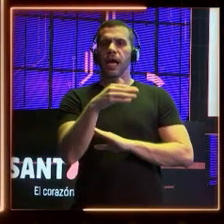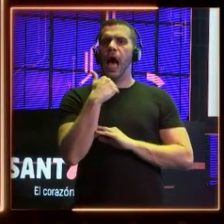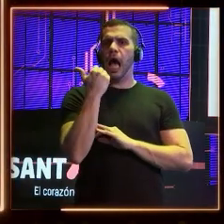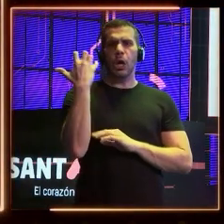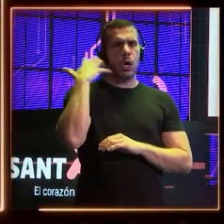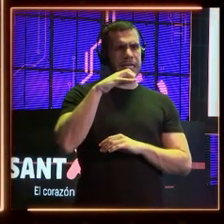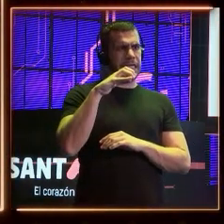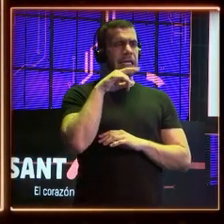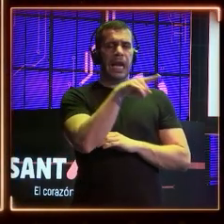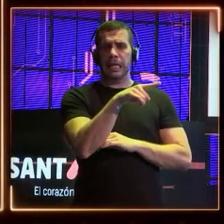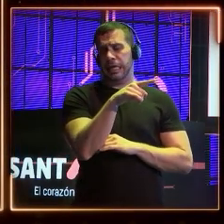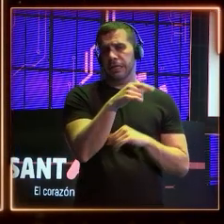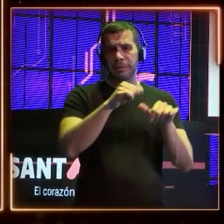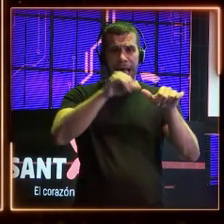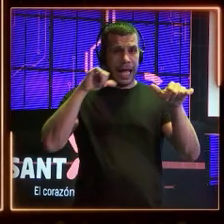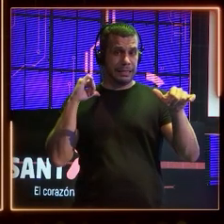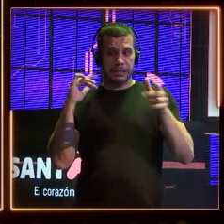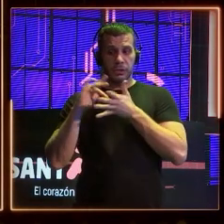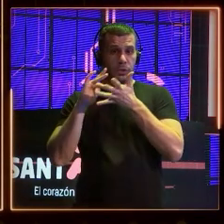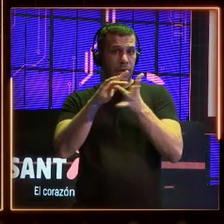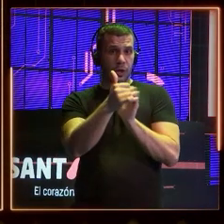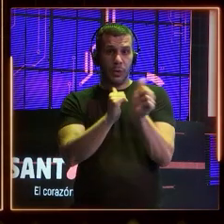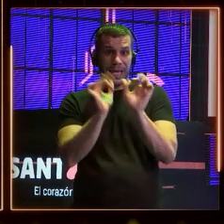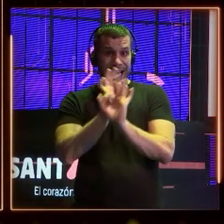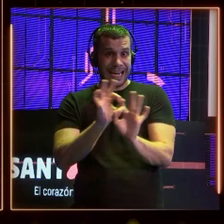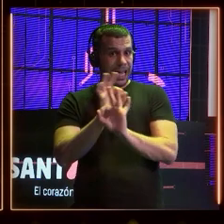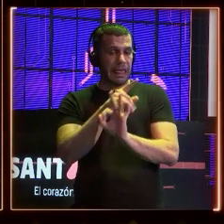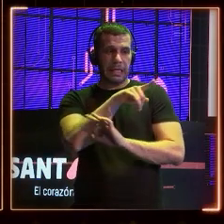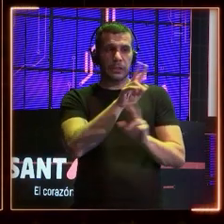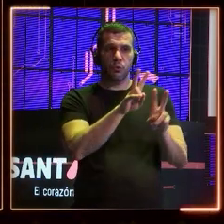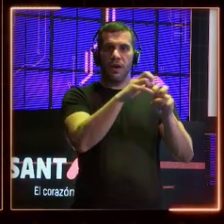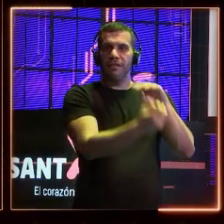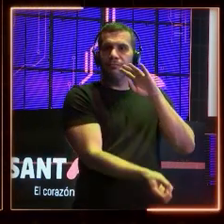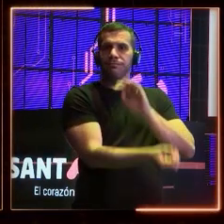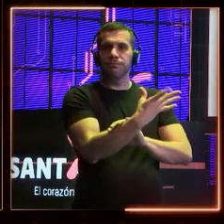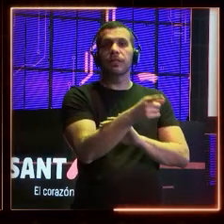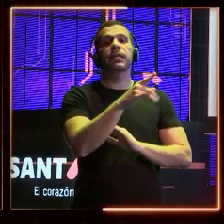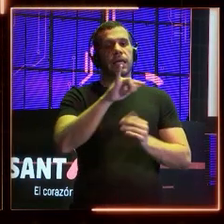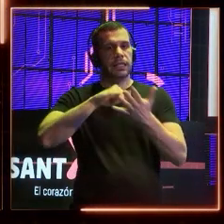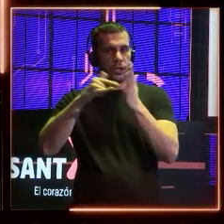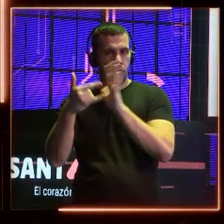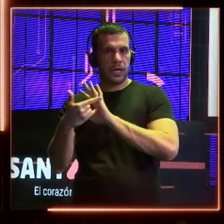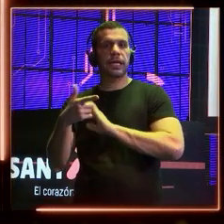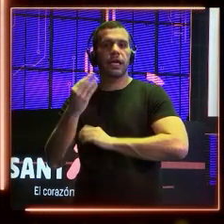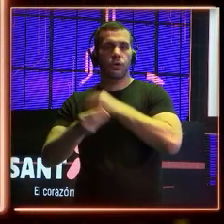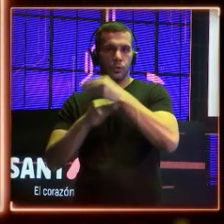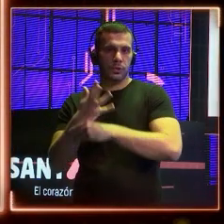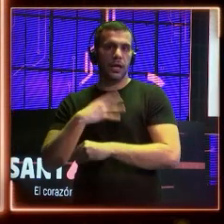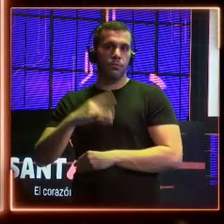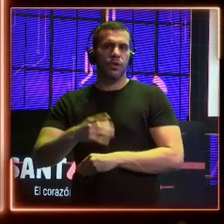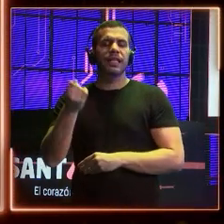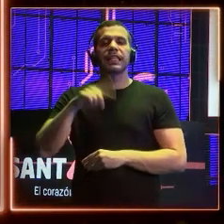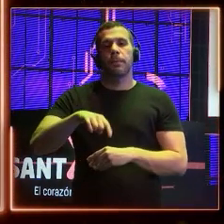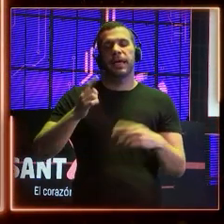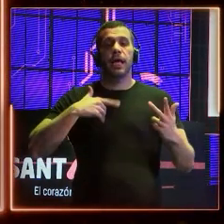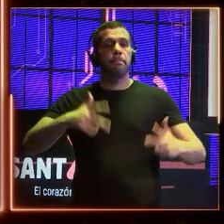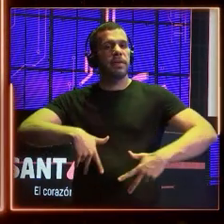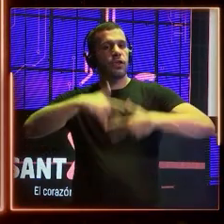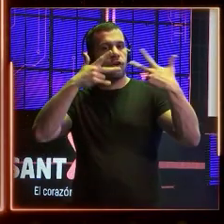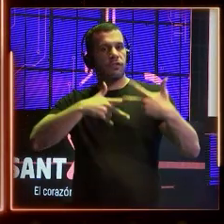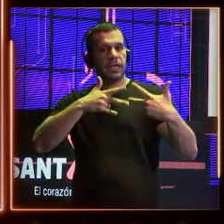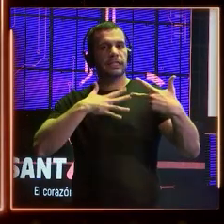otra sitia y que puedes utilizar dentro de tus propias tecnologías o en la parte de videoconferencias vamos a poder tener